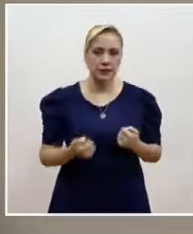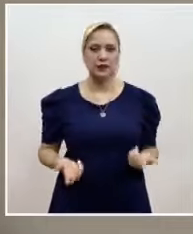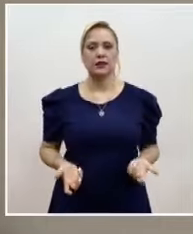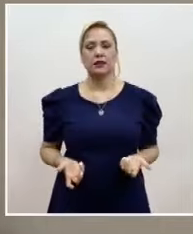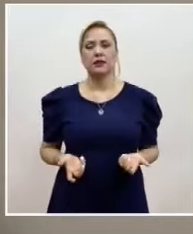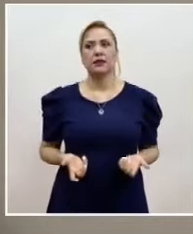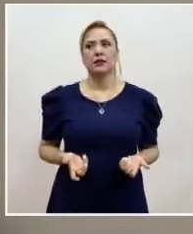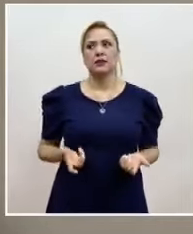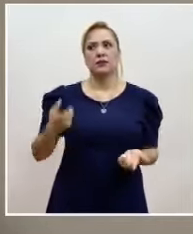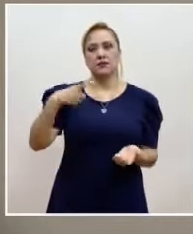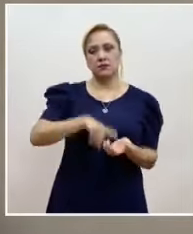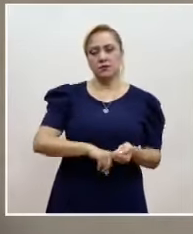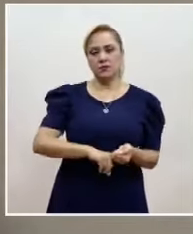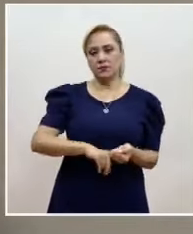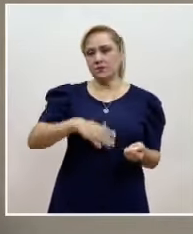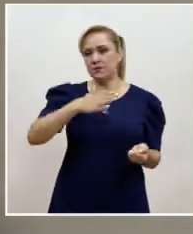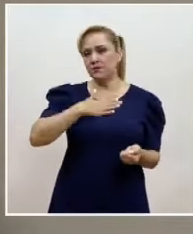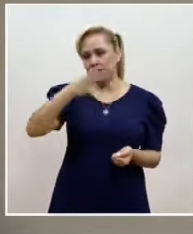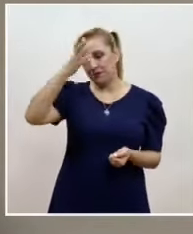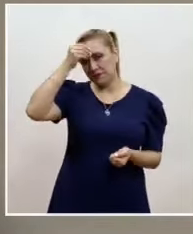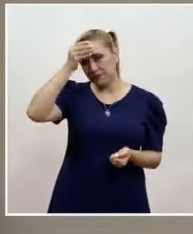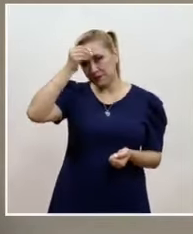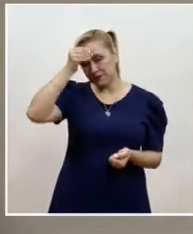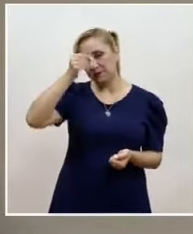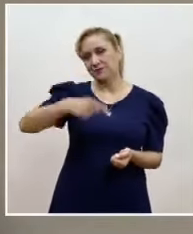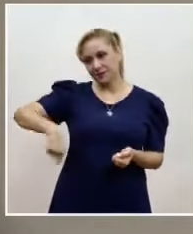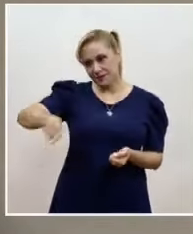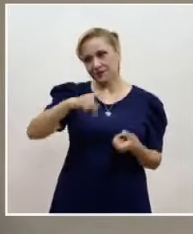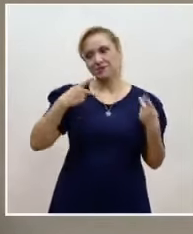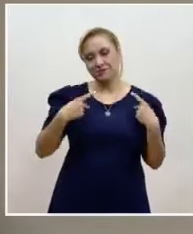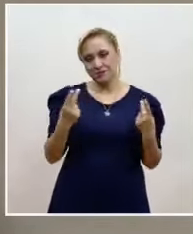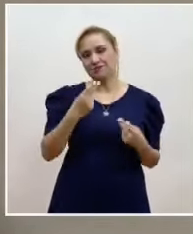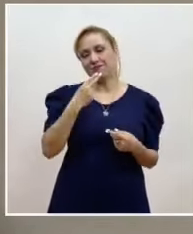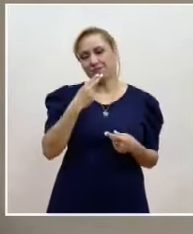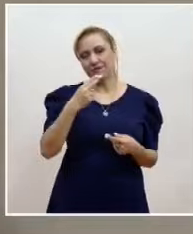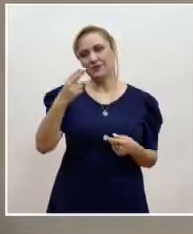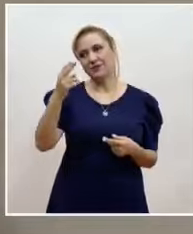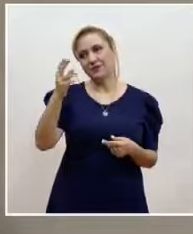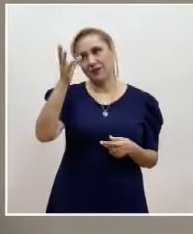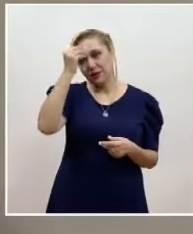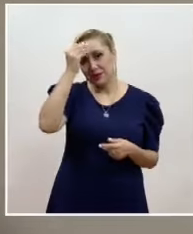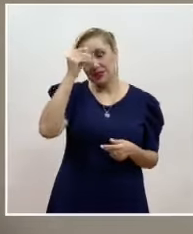desde una perspectiva de digitalización y de que la ciudadanía empiece a utilizar la tecnología.